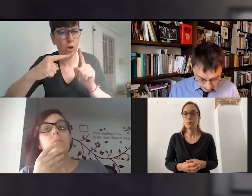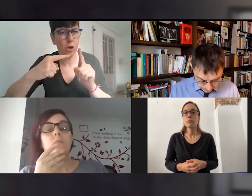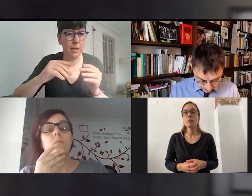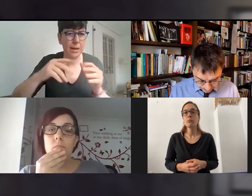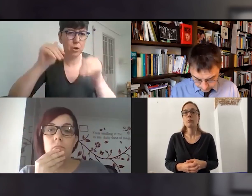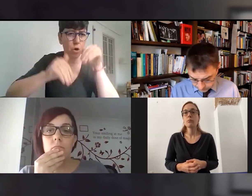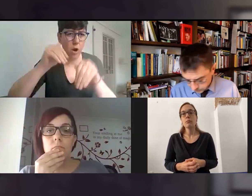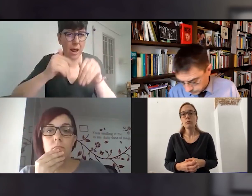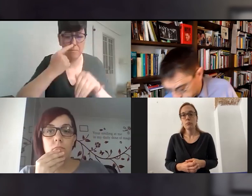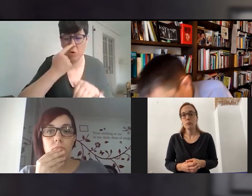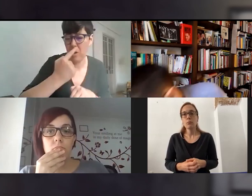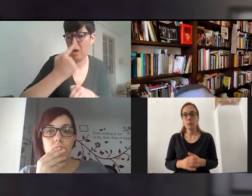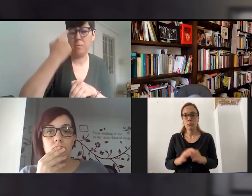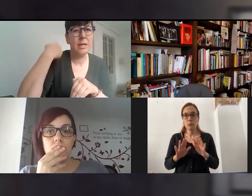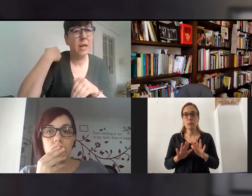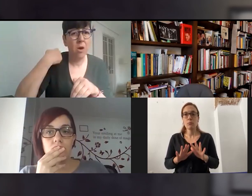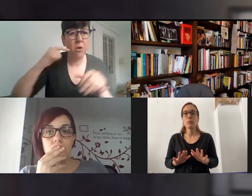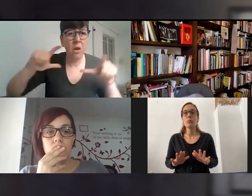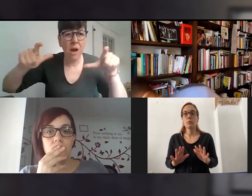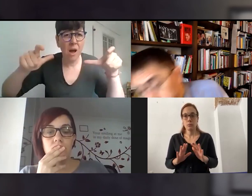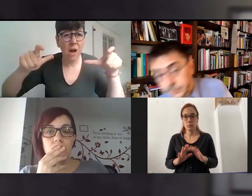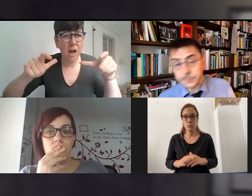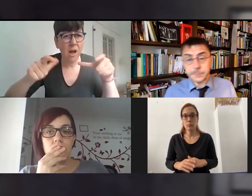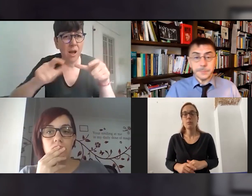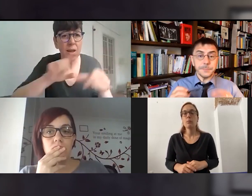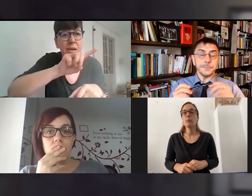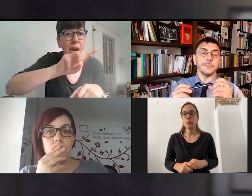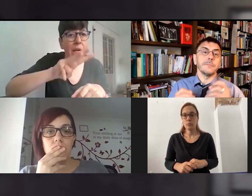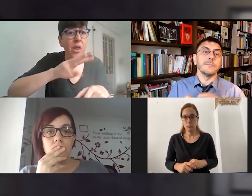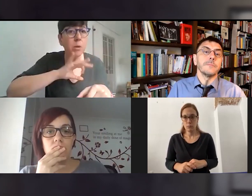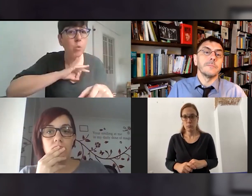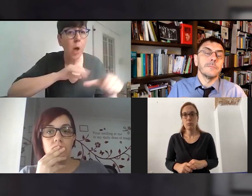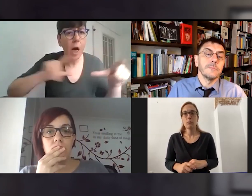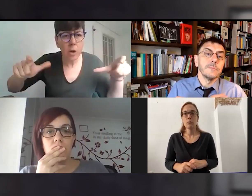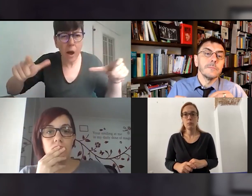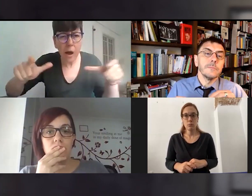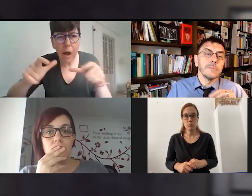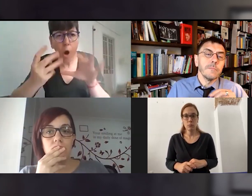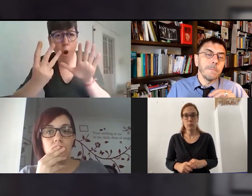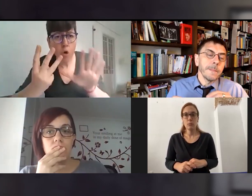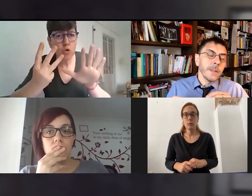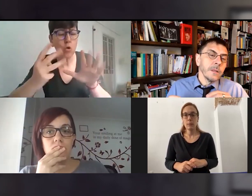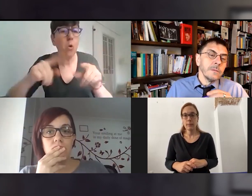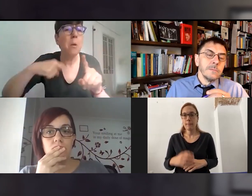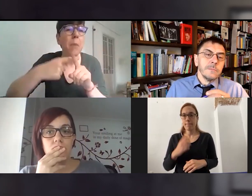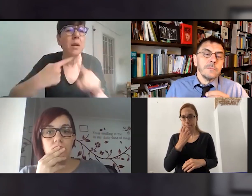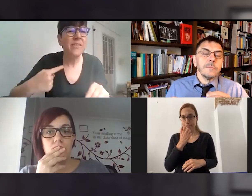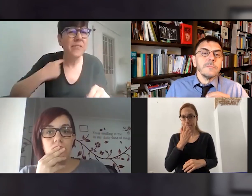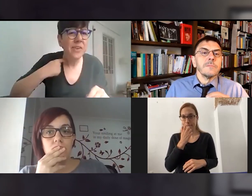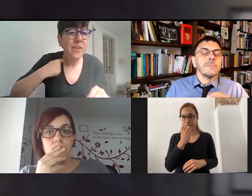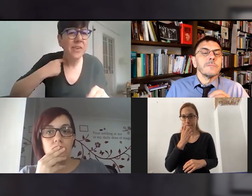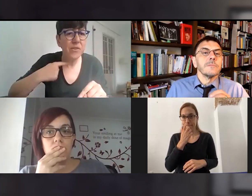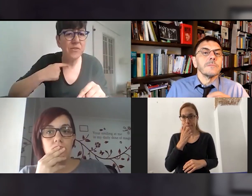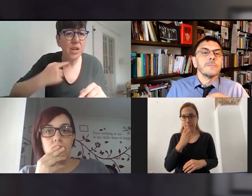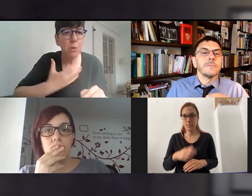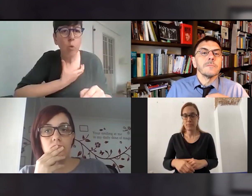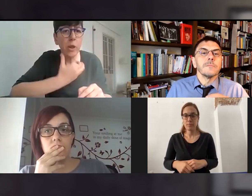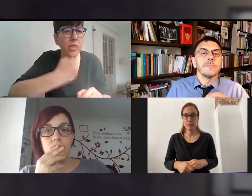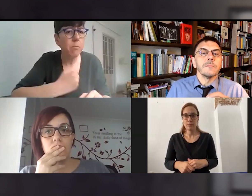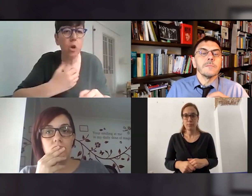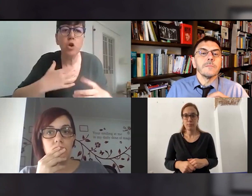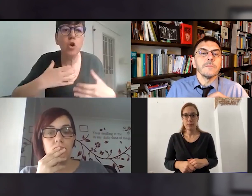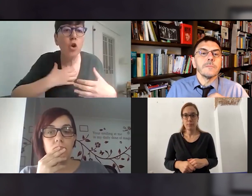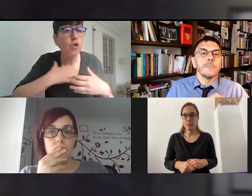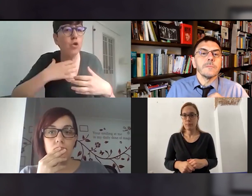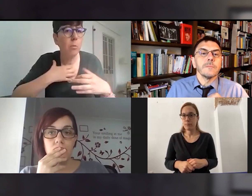funcionando, es correcto. Y si no, bueno, tenemos que mirar un poco la vista atrás, los resultados de las elecciones